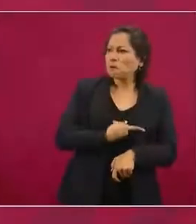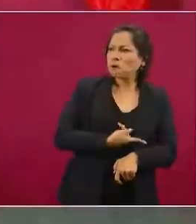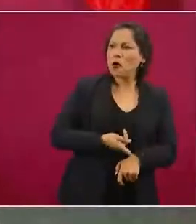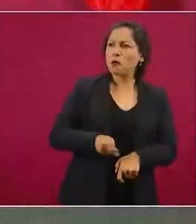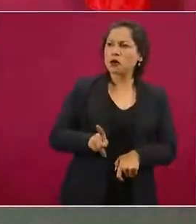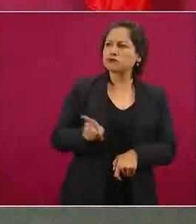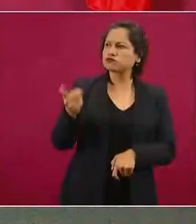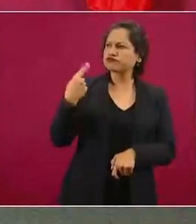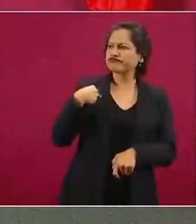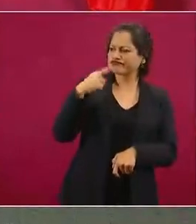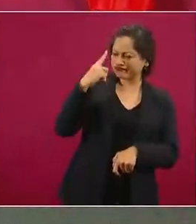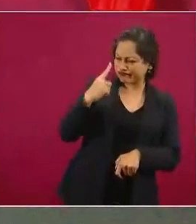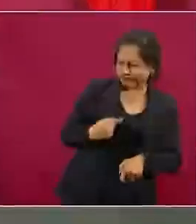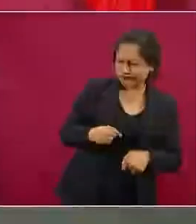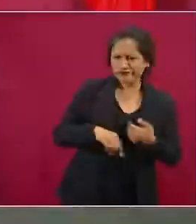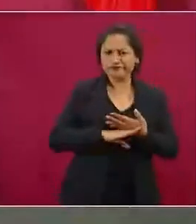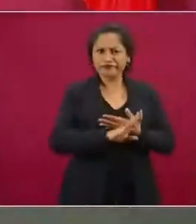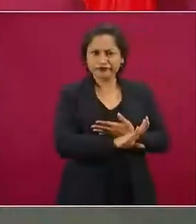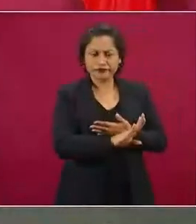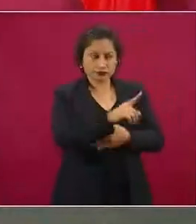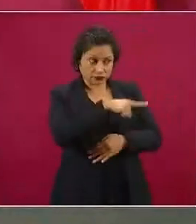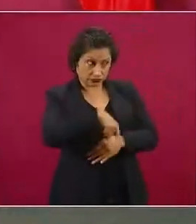marginación. ¿Eso es lo que queremos?